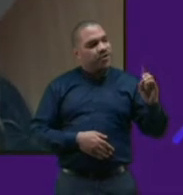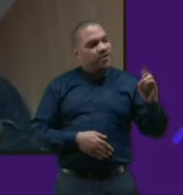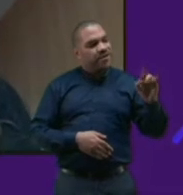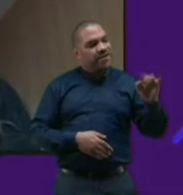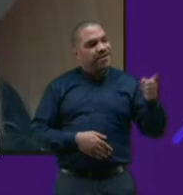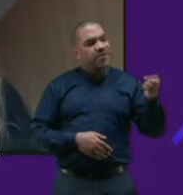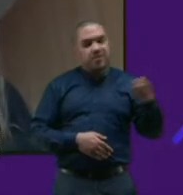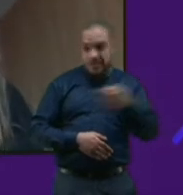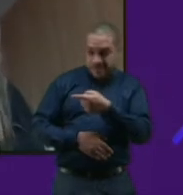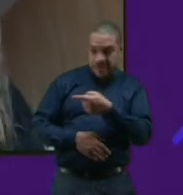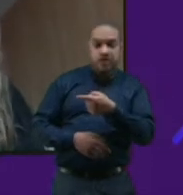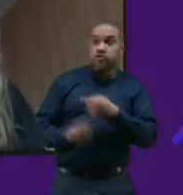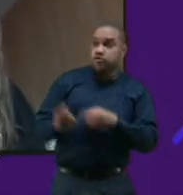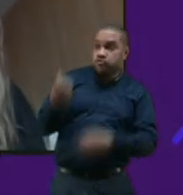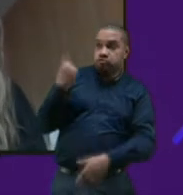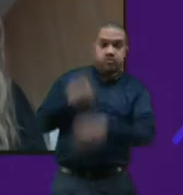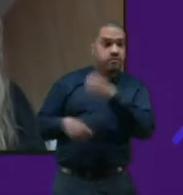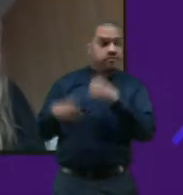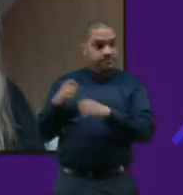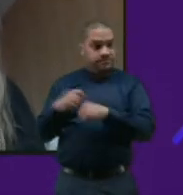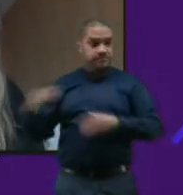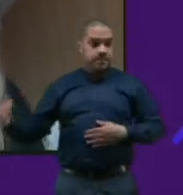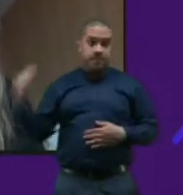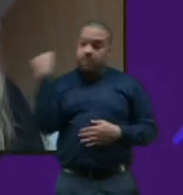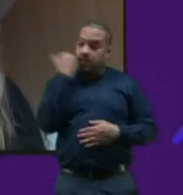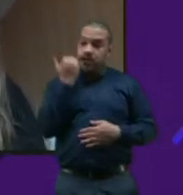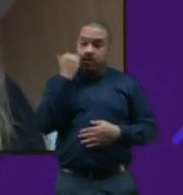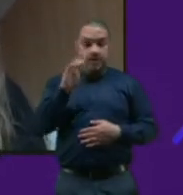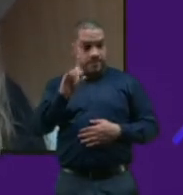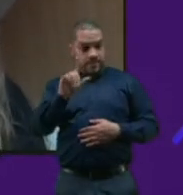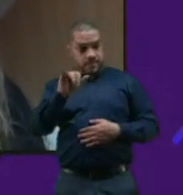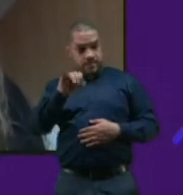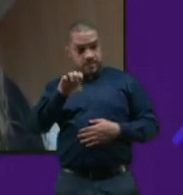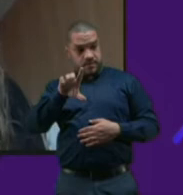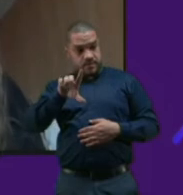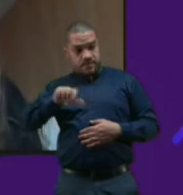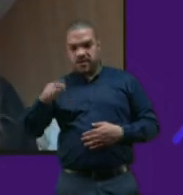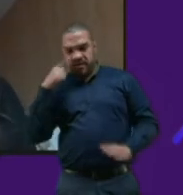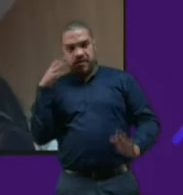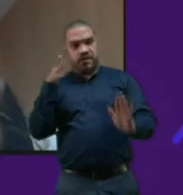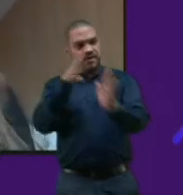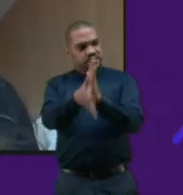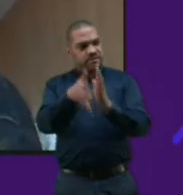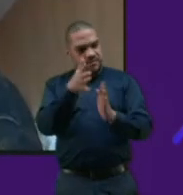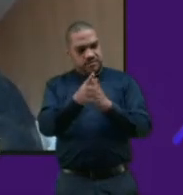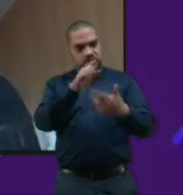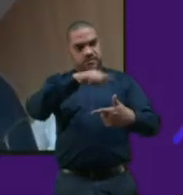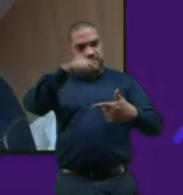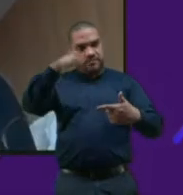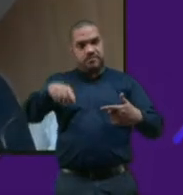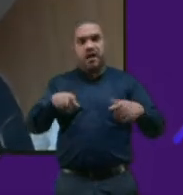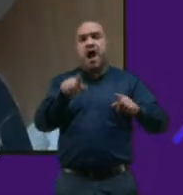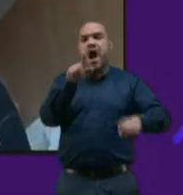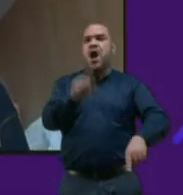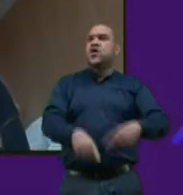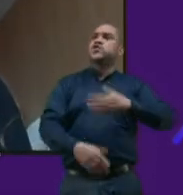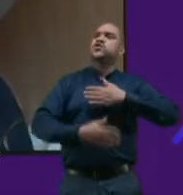sus indicadores. Y hay otros emprendedores que llevamos mucho tiempo haciendo mucha fuerza, ¿no?